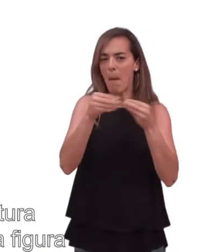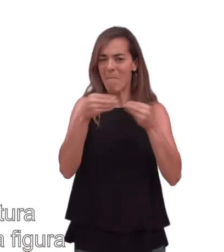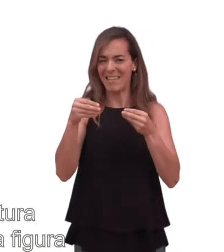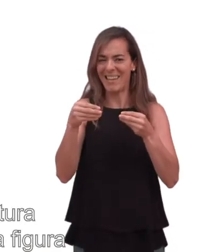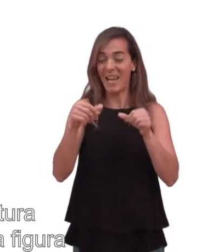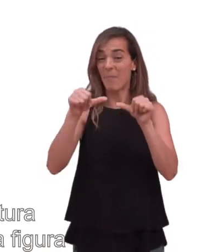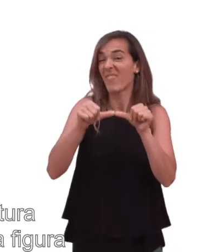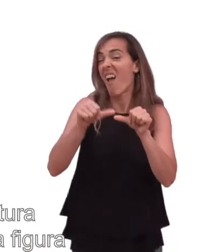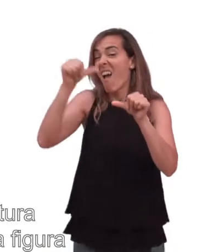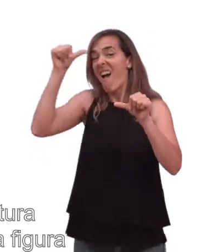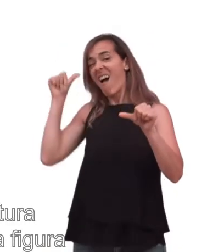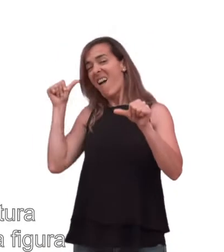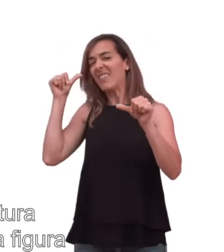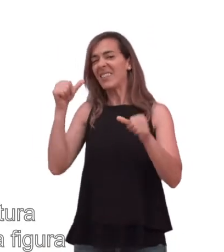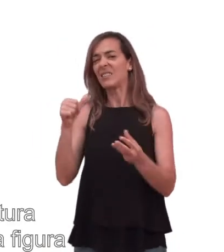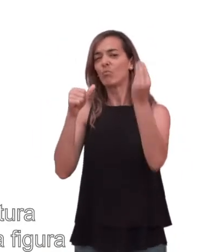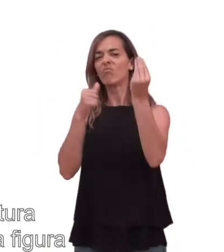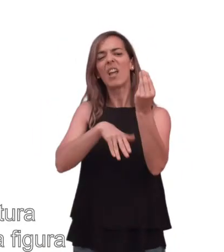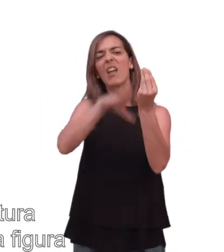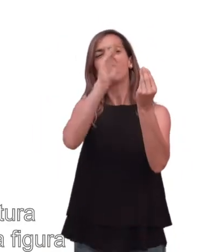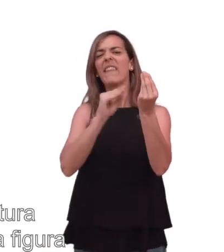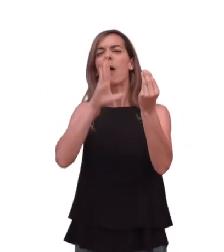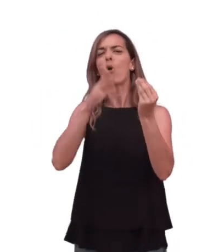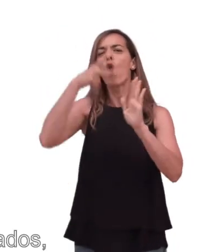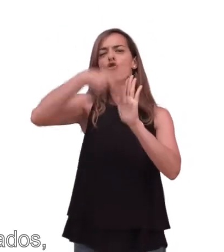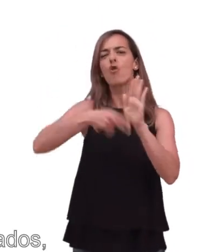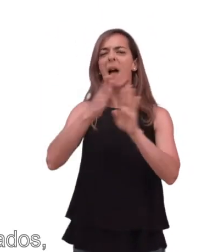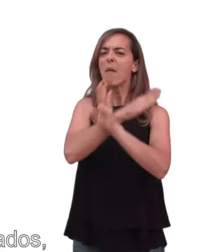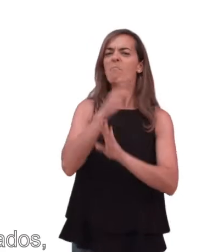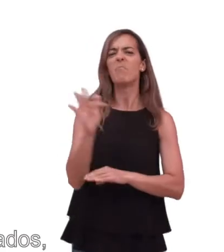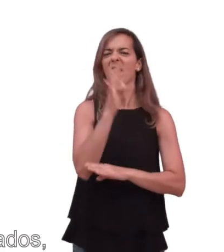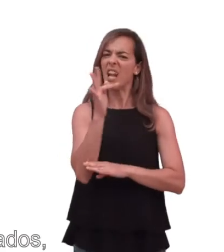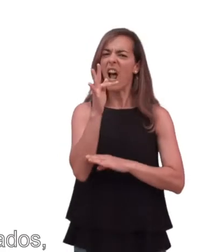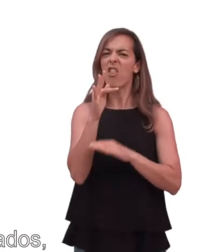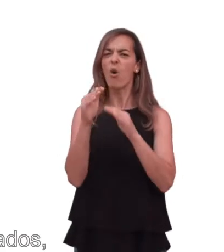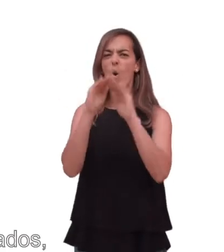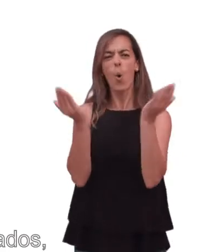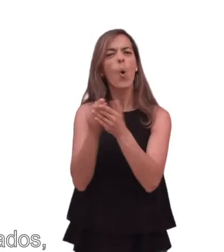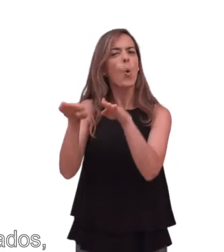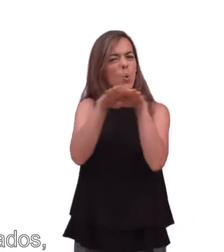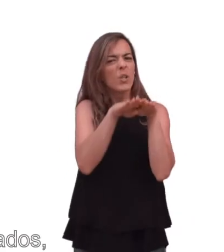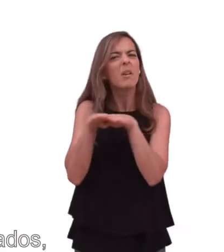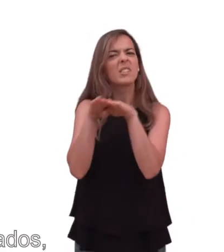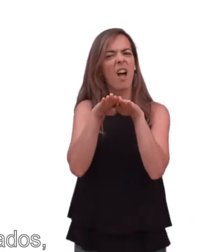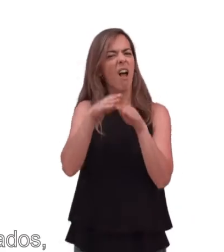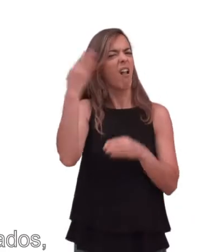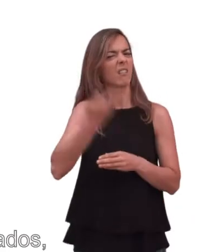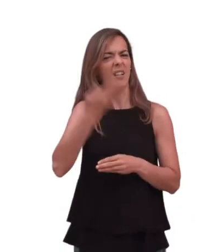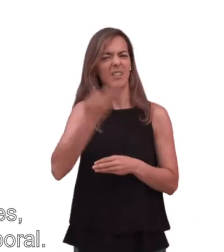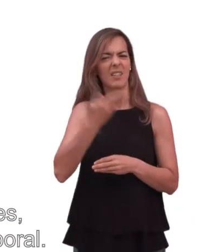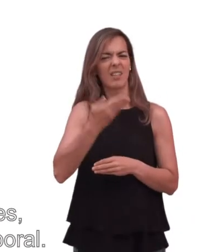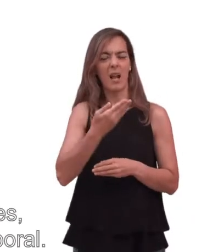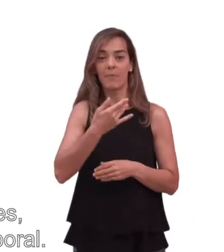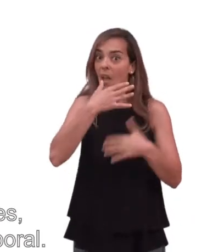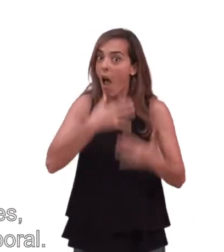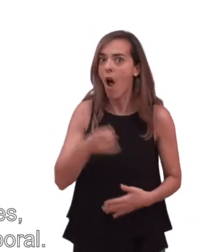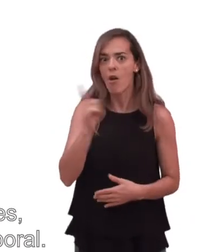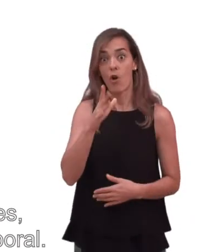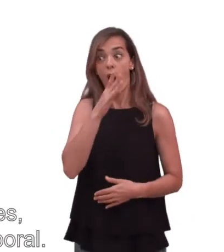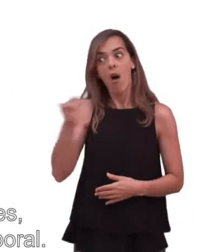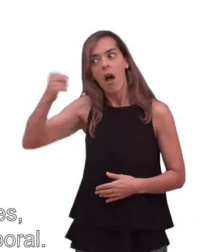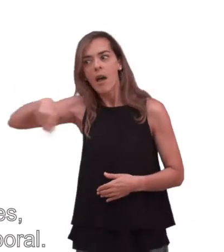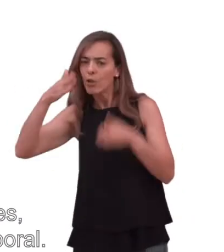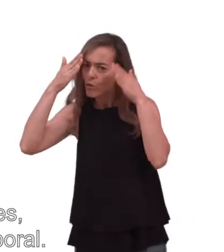escultura contribuyó a dejar de entender la figura según los parámetros de significado narrativos prefijados, universales